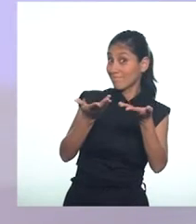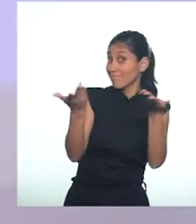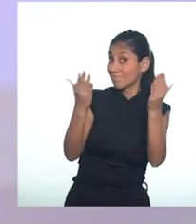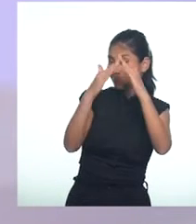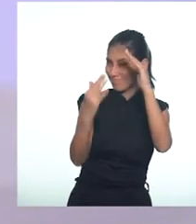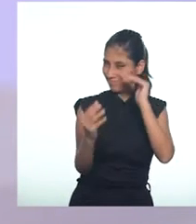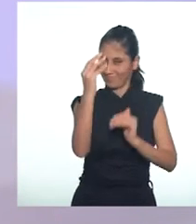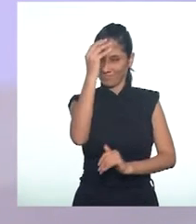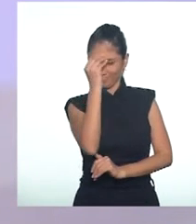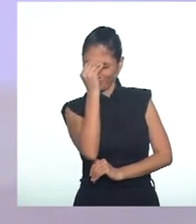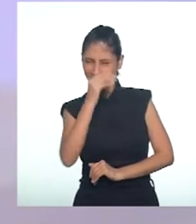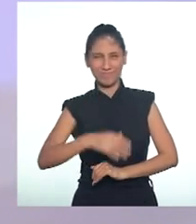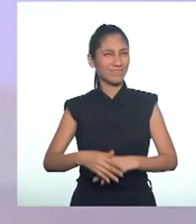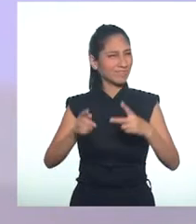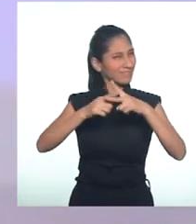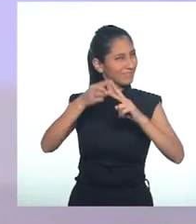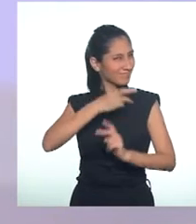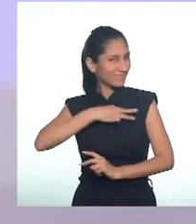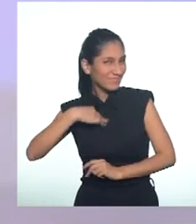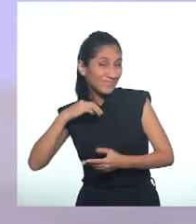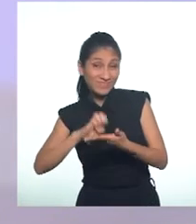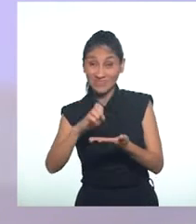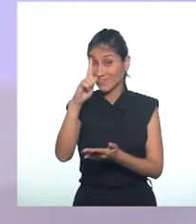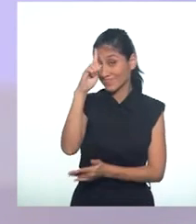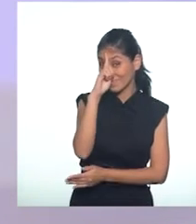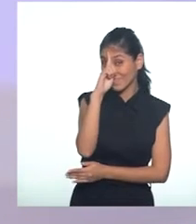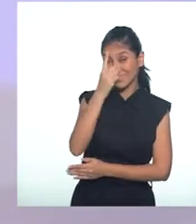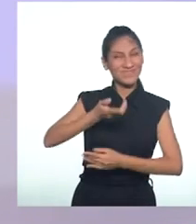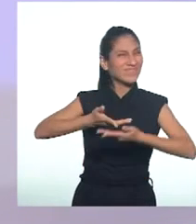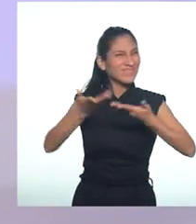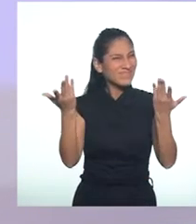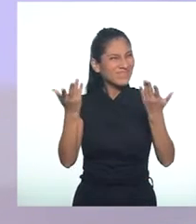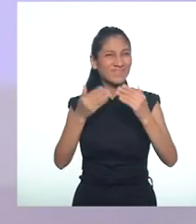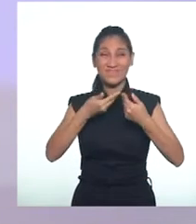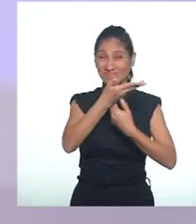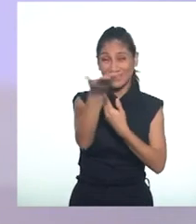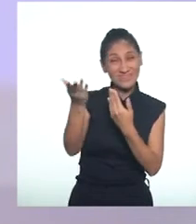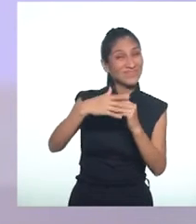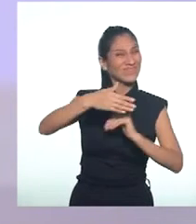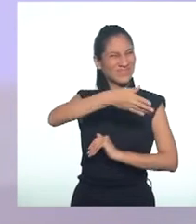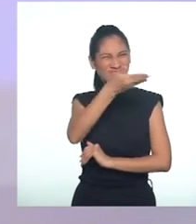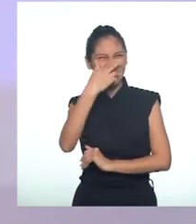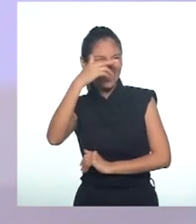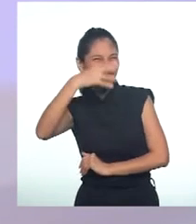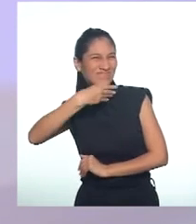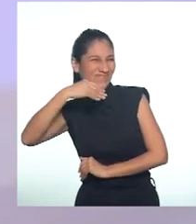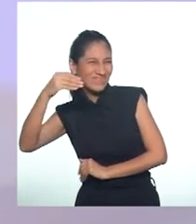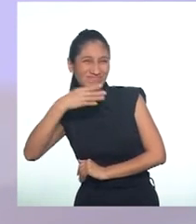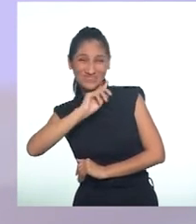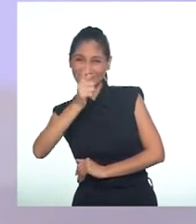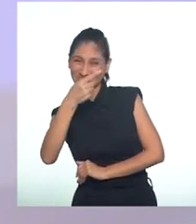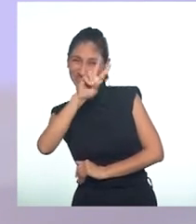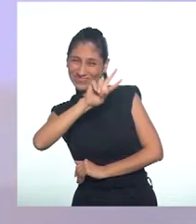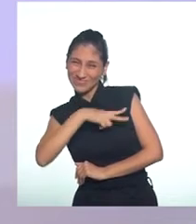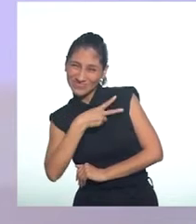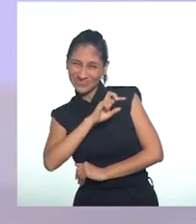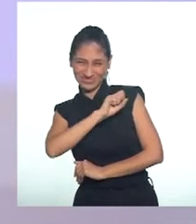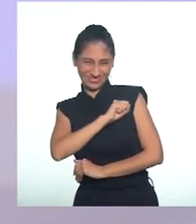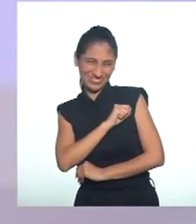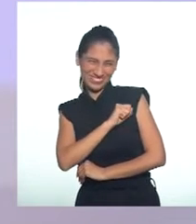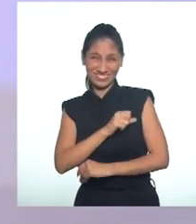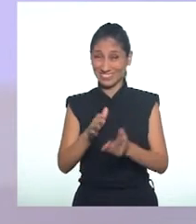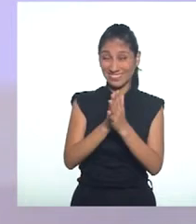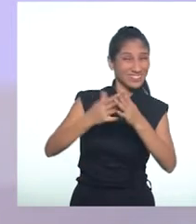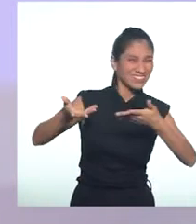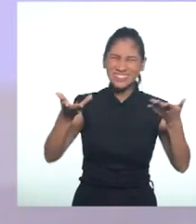Bienvenidas y bienvenidos a Aprendo en Casa. Esta es una iniciativa del Ministerio de Educación dirigida a las chicas y chicos de primer y segundo grado